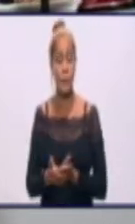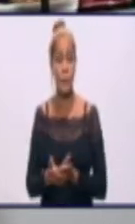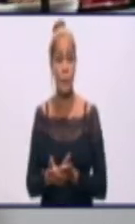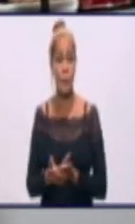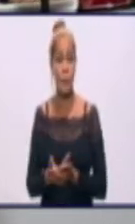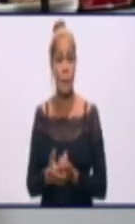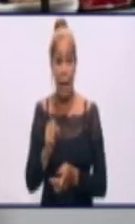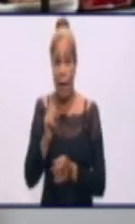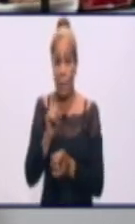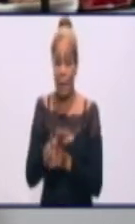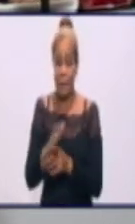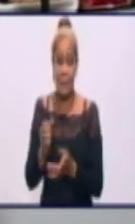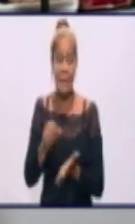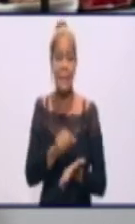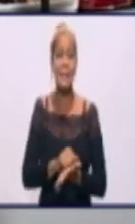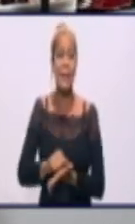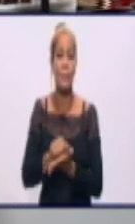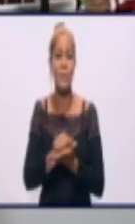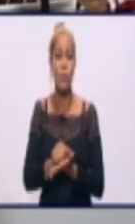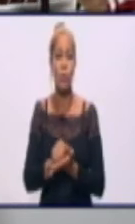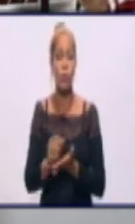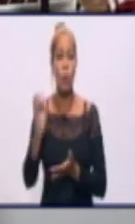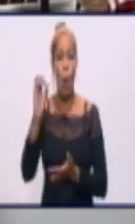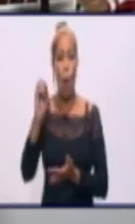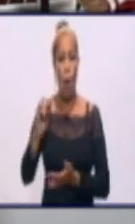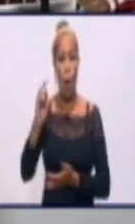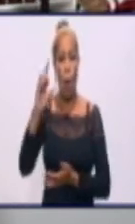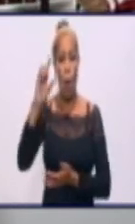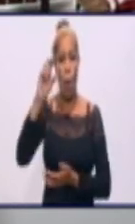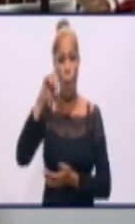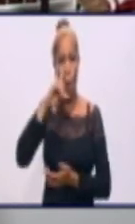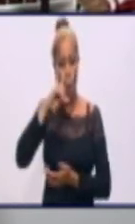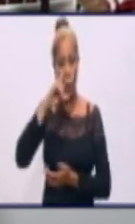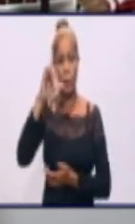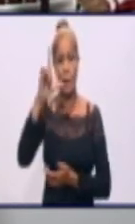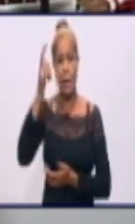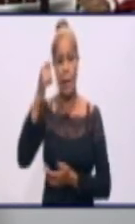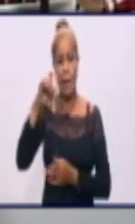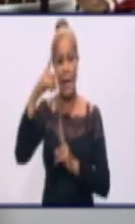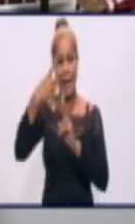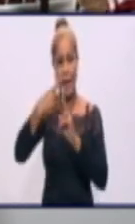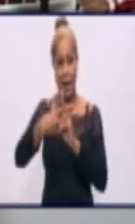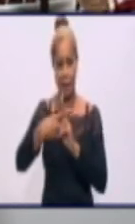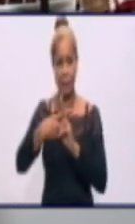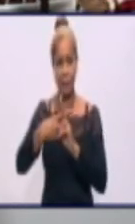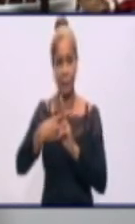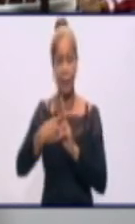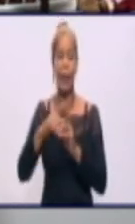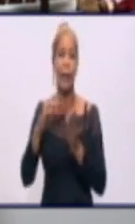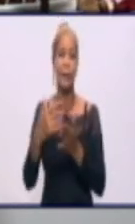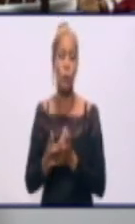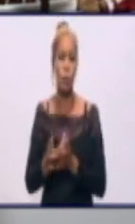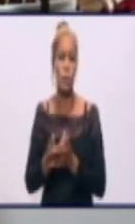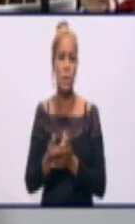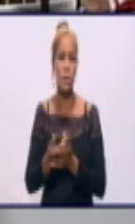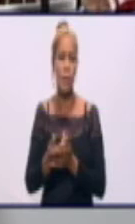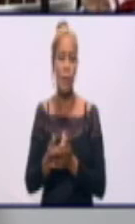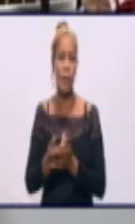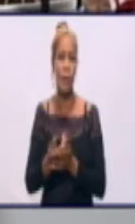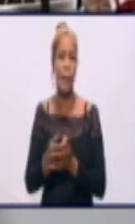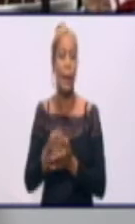del Instituto de Planificación Física en la provincia. Pero voy a primero hacerte una pregunta. ¿Se sigue llamando Instituto de Planificación